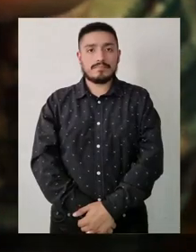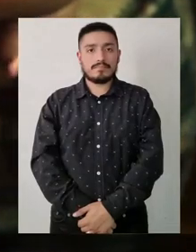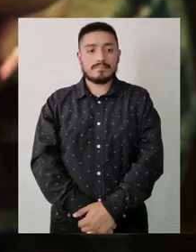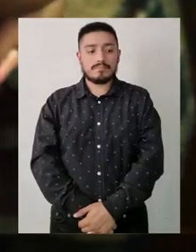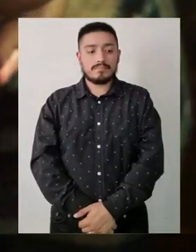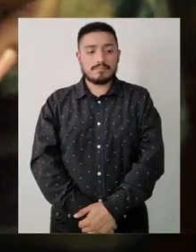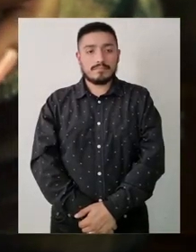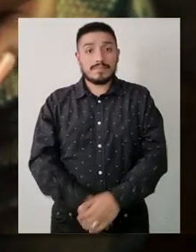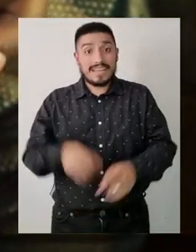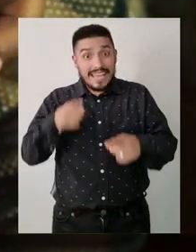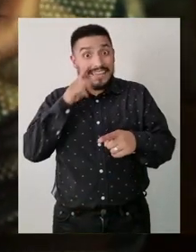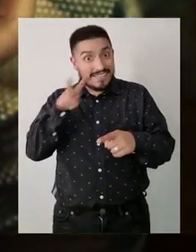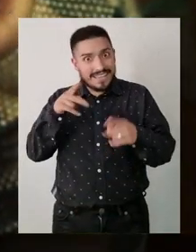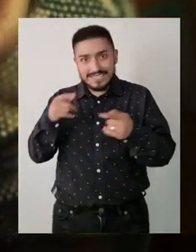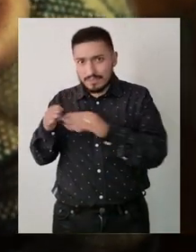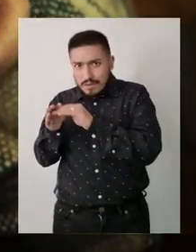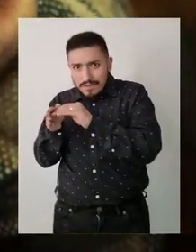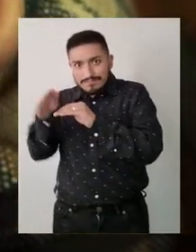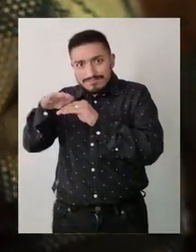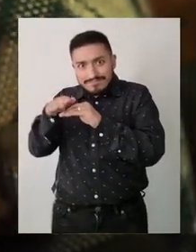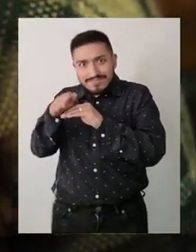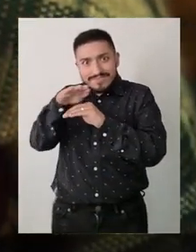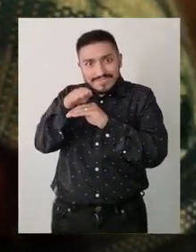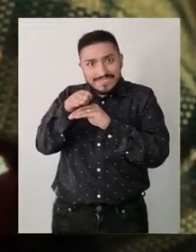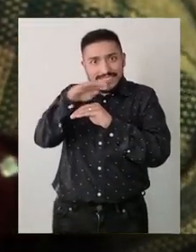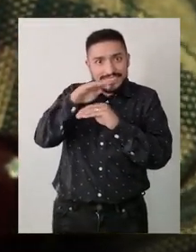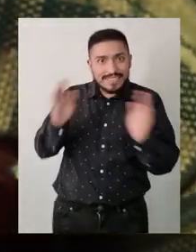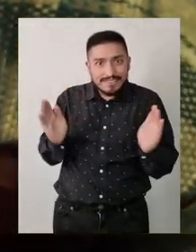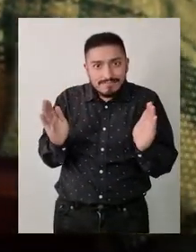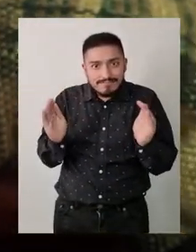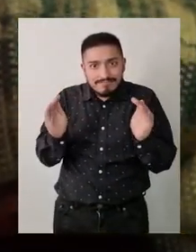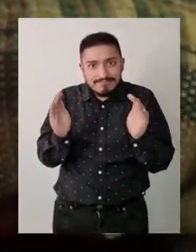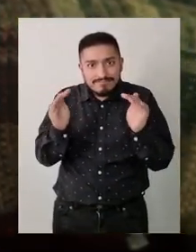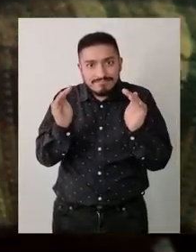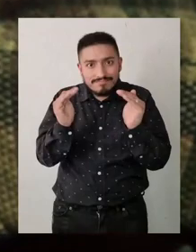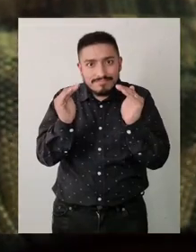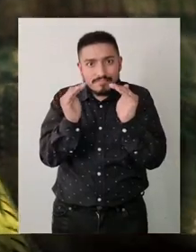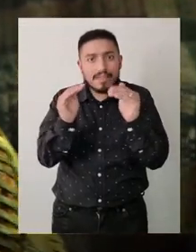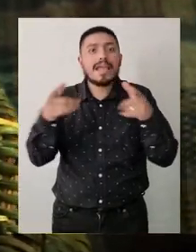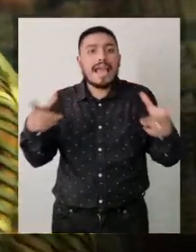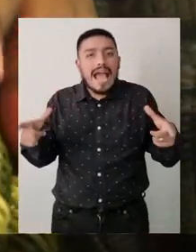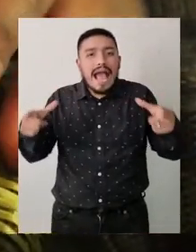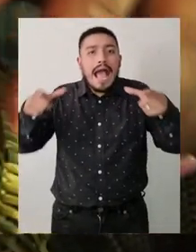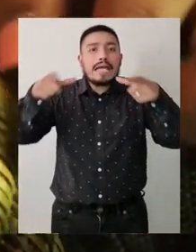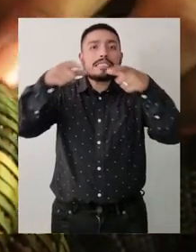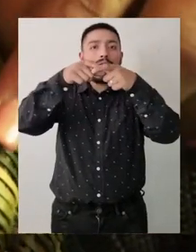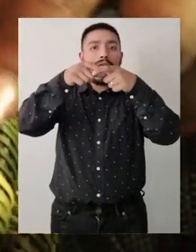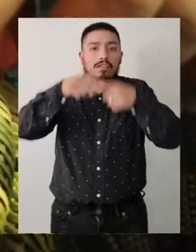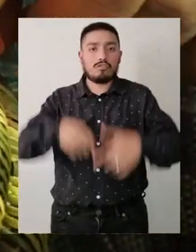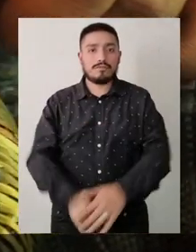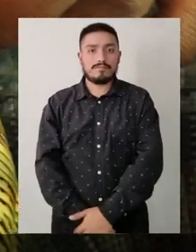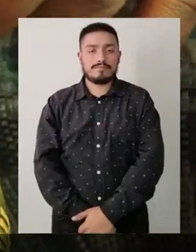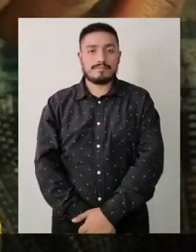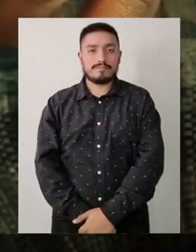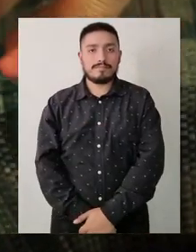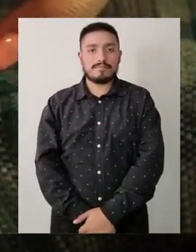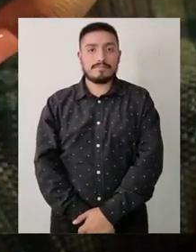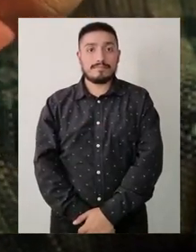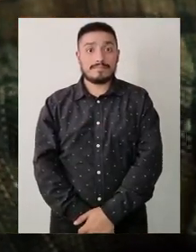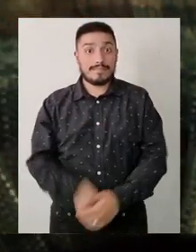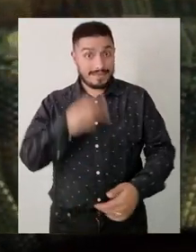Ve que acá se va disminuyendo el tejido para que se vaya cerrando. Así.